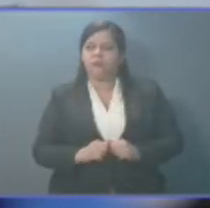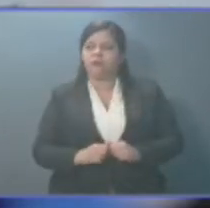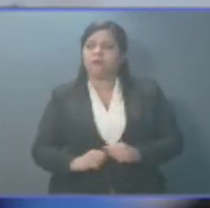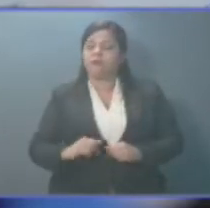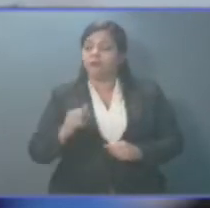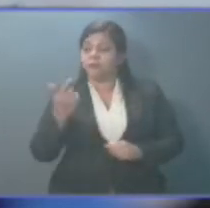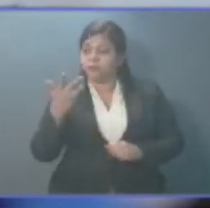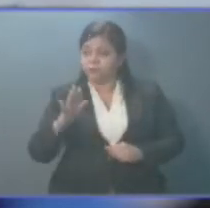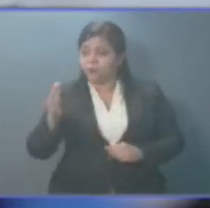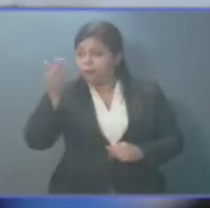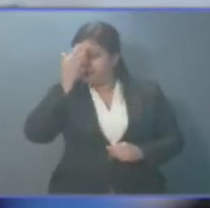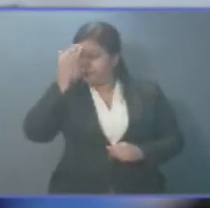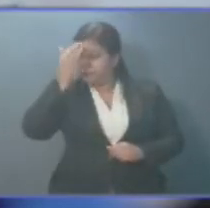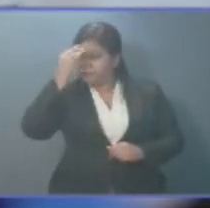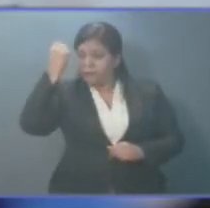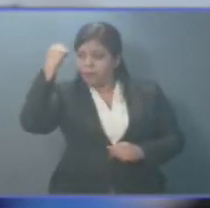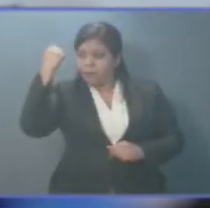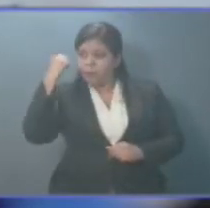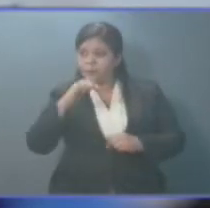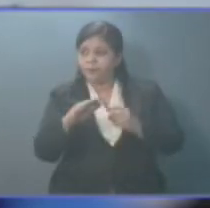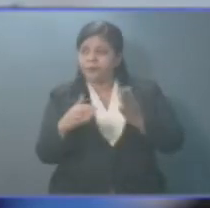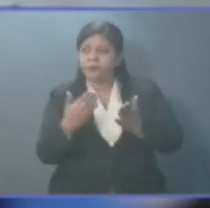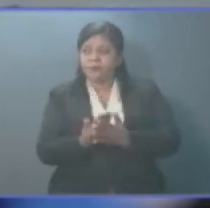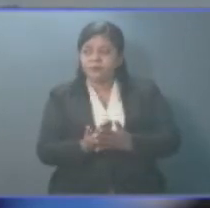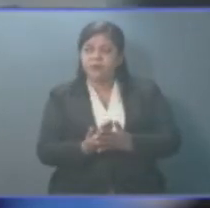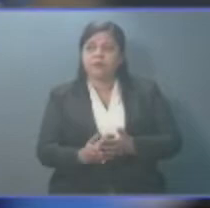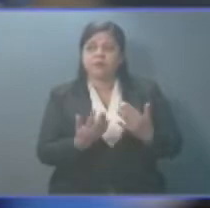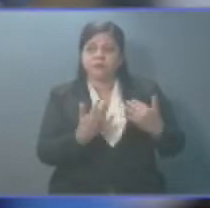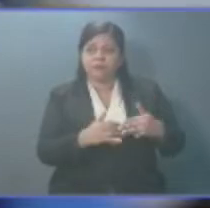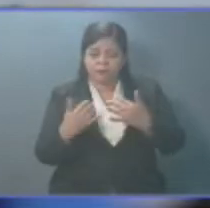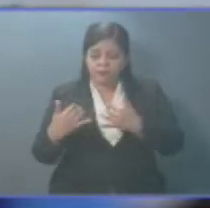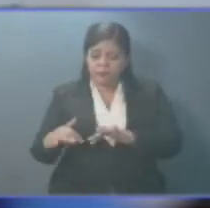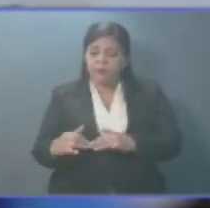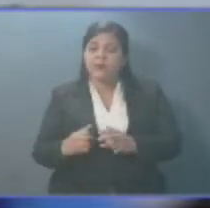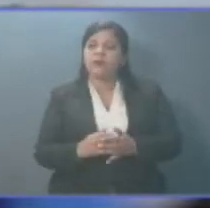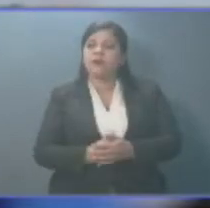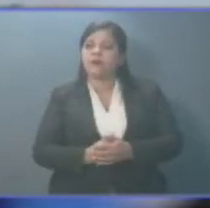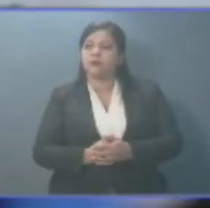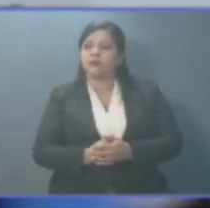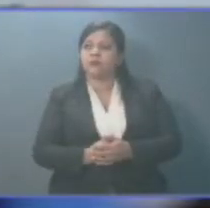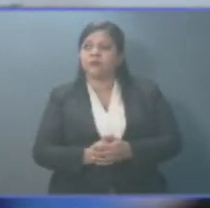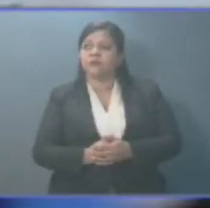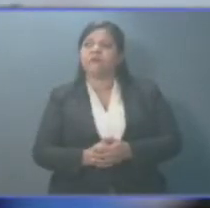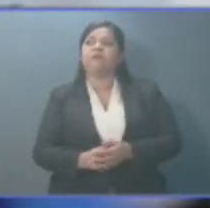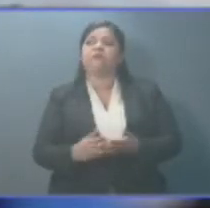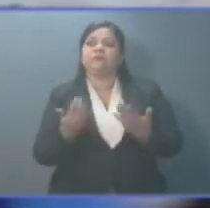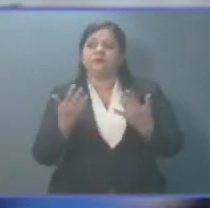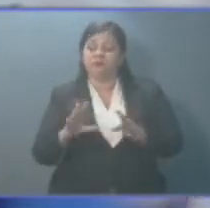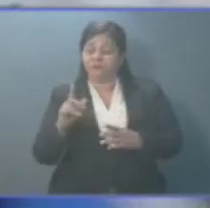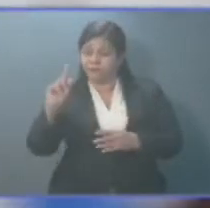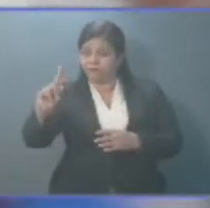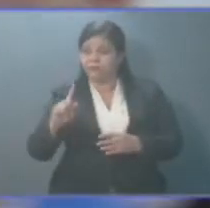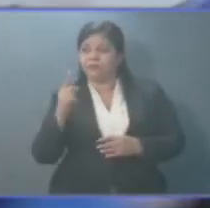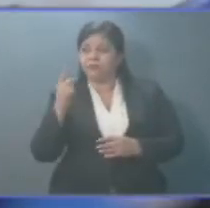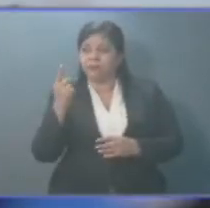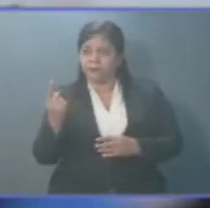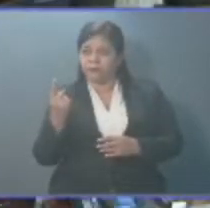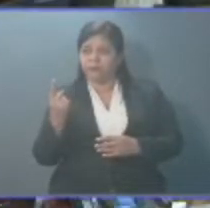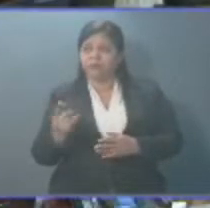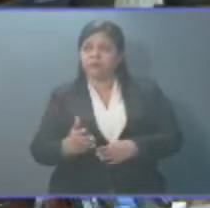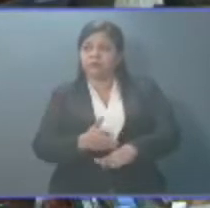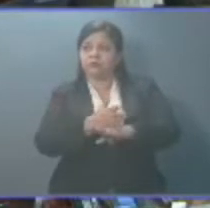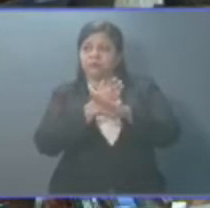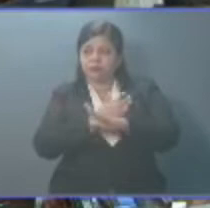Dada la importancia y la relevancia de las actividades sindicales, en un primer momento en la